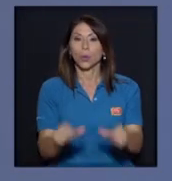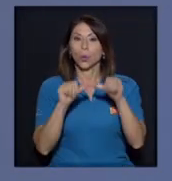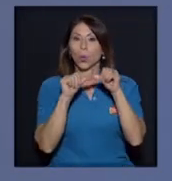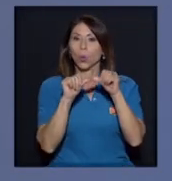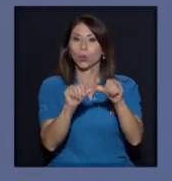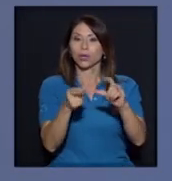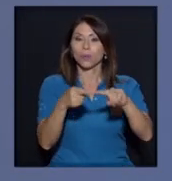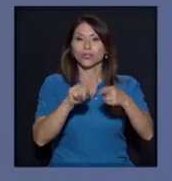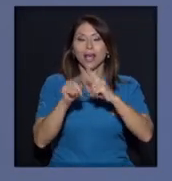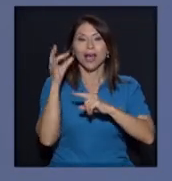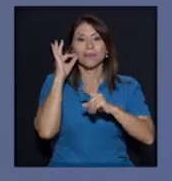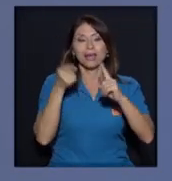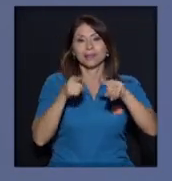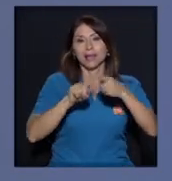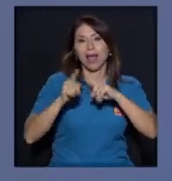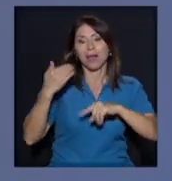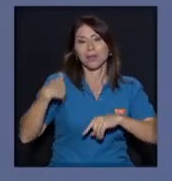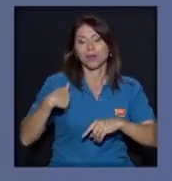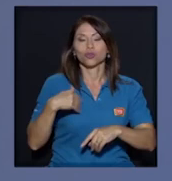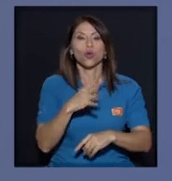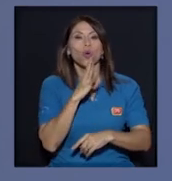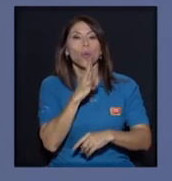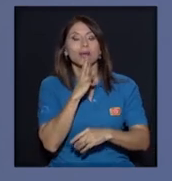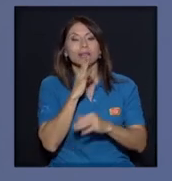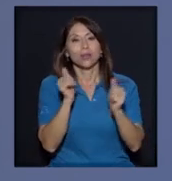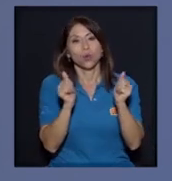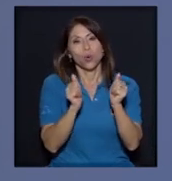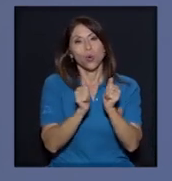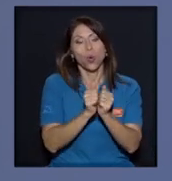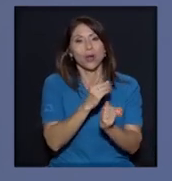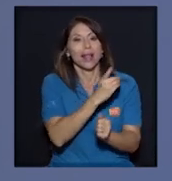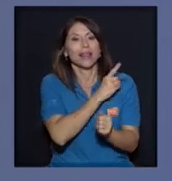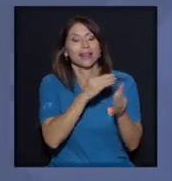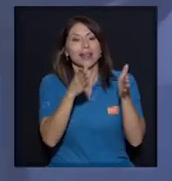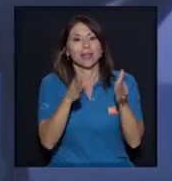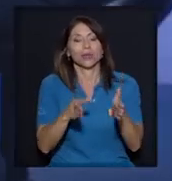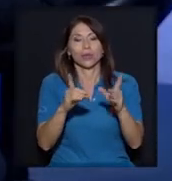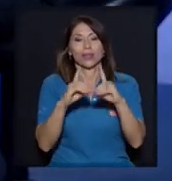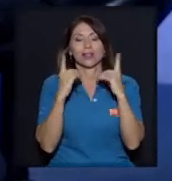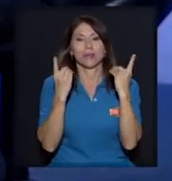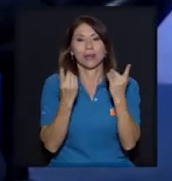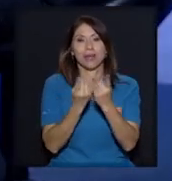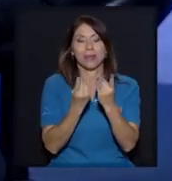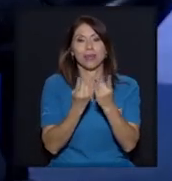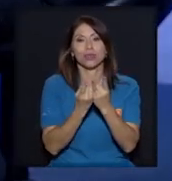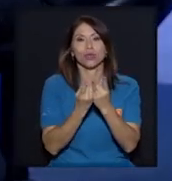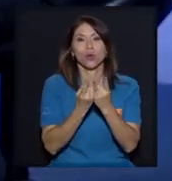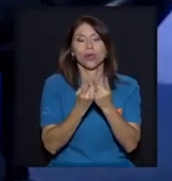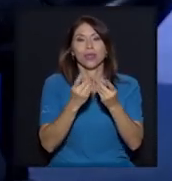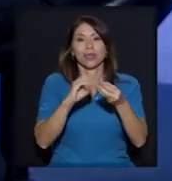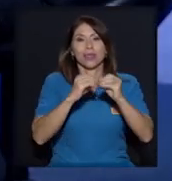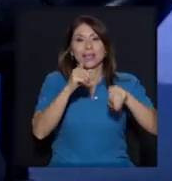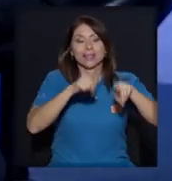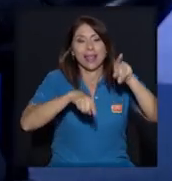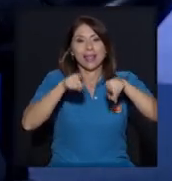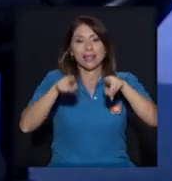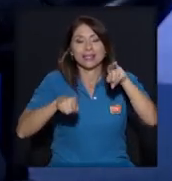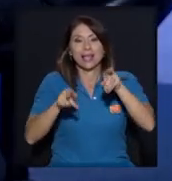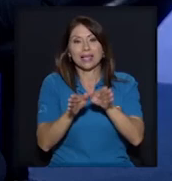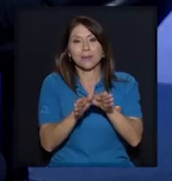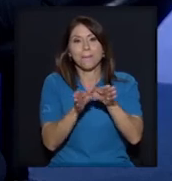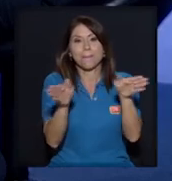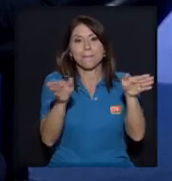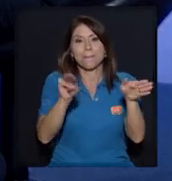Continuamos, amigas y amigos, conversando con el director del Departamento de Estadísticas